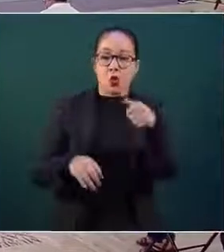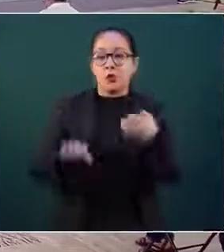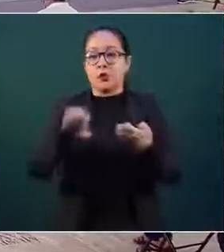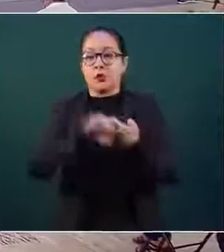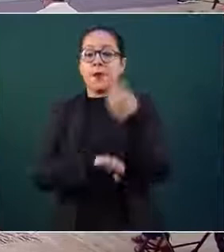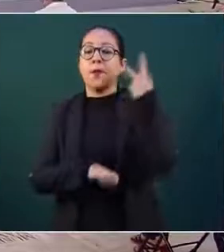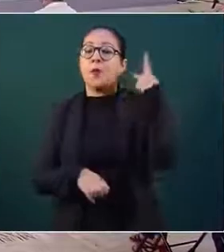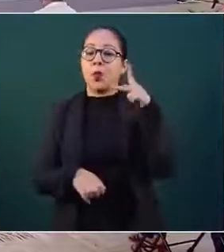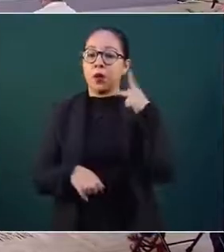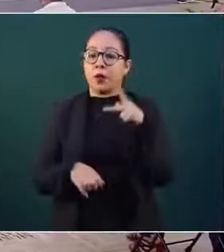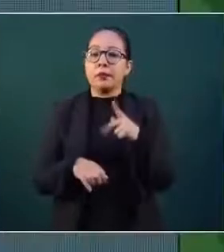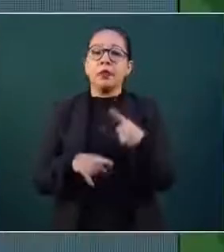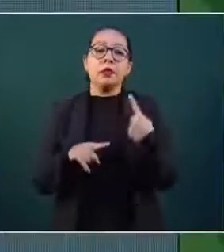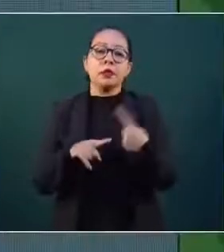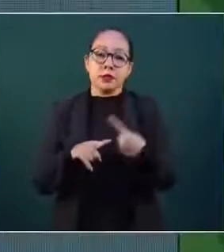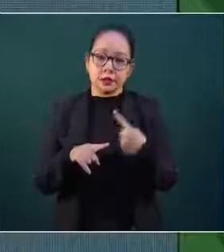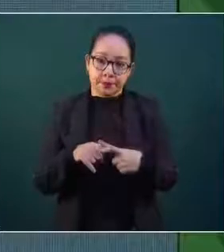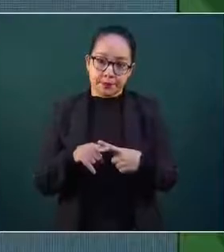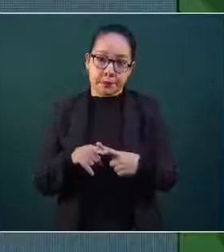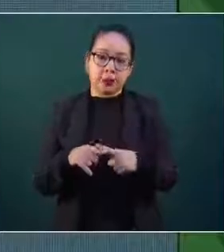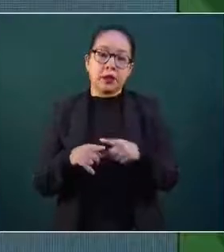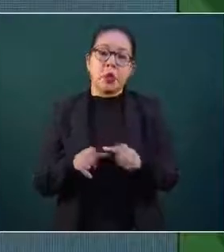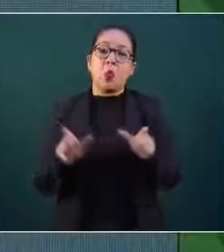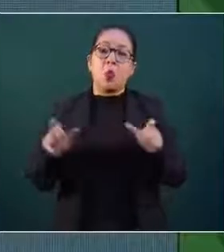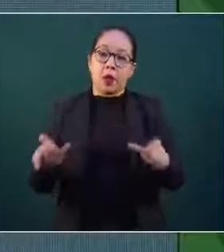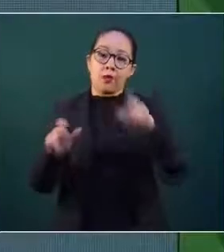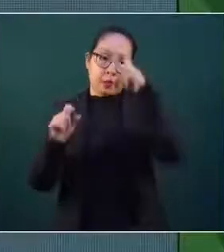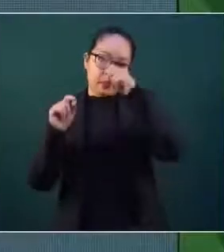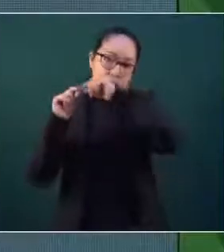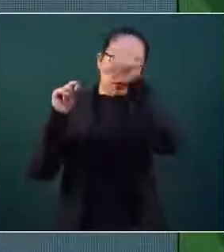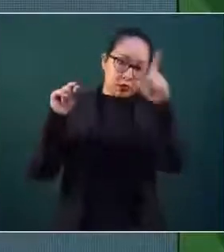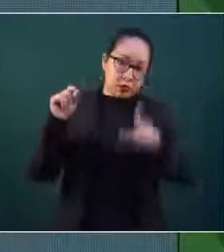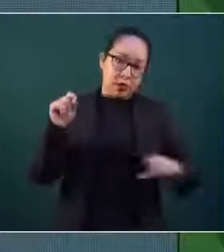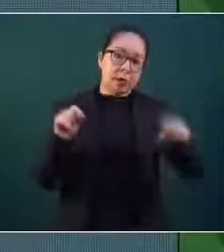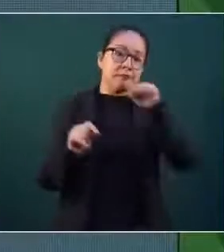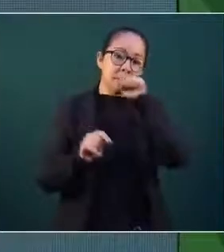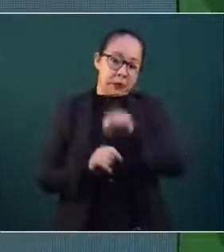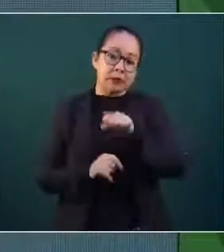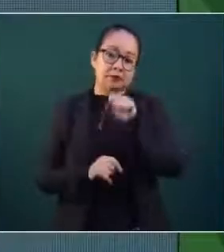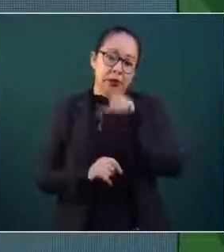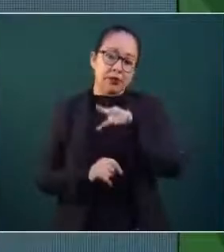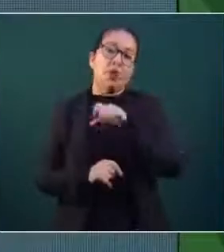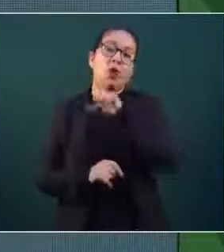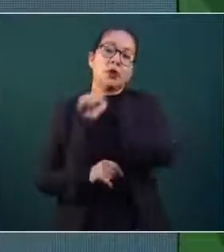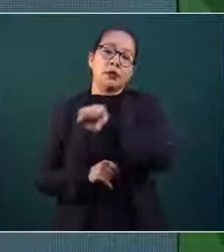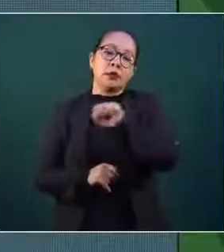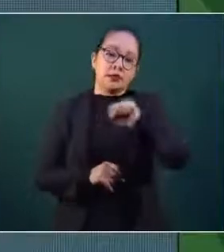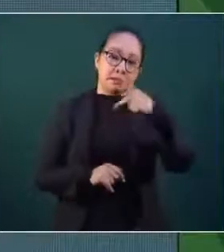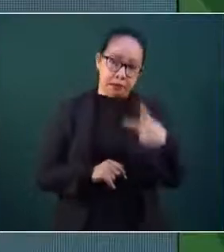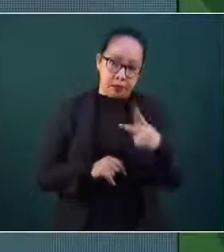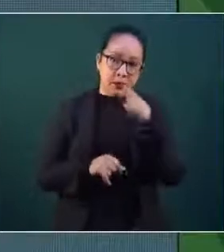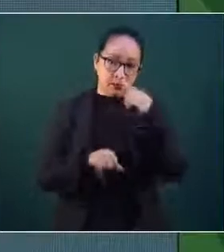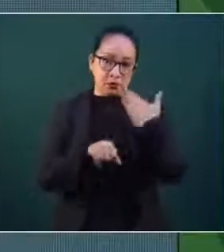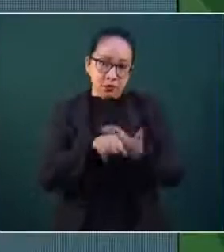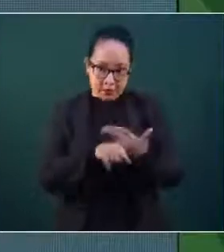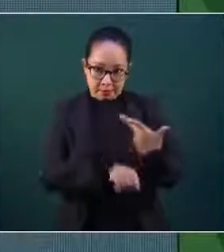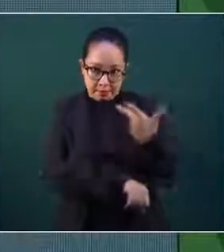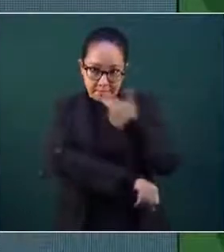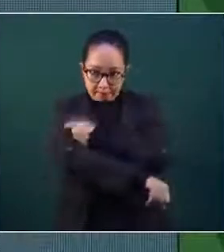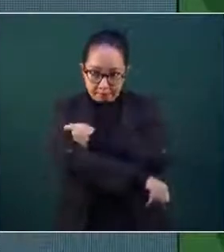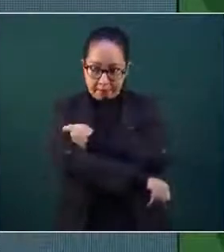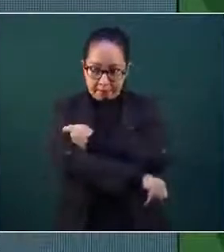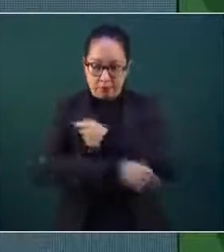Nacional y la Secretaría de Seguridad Pública la encargada, para